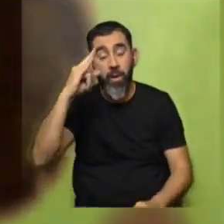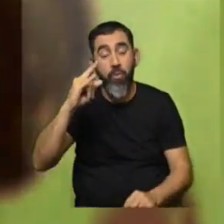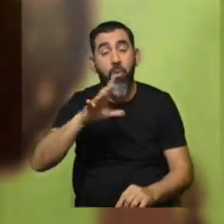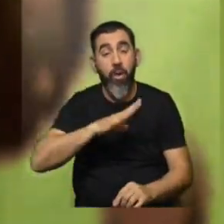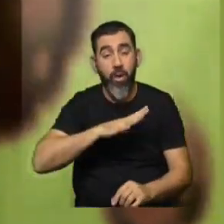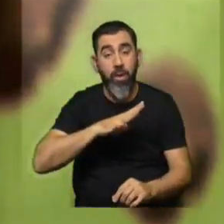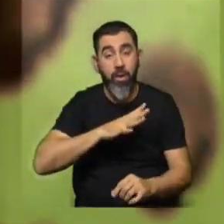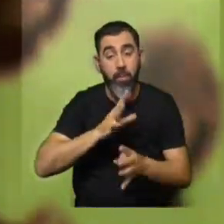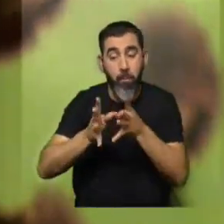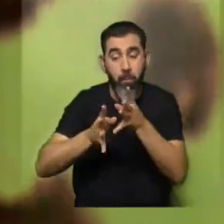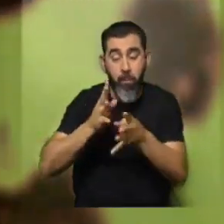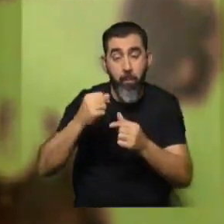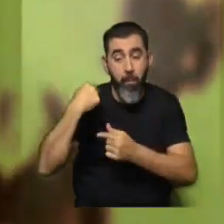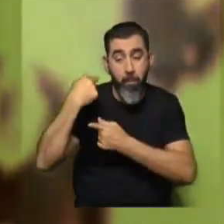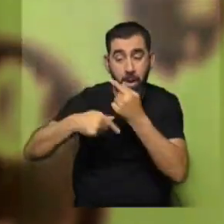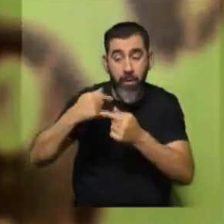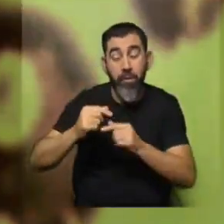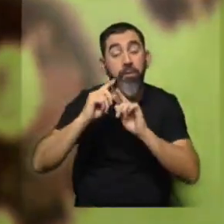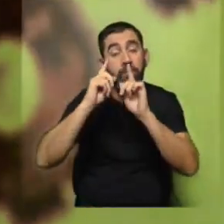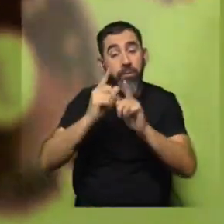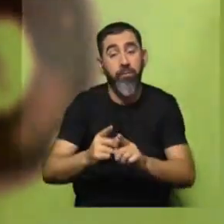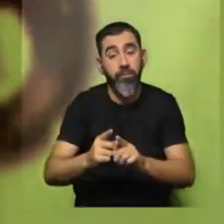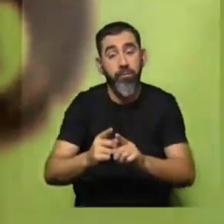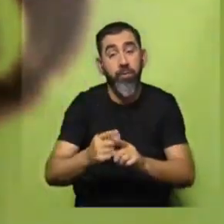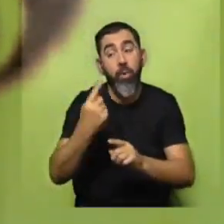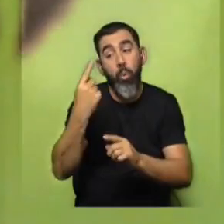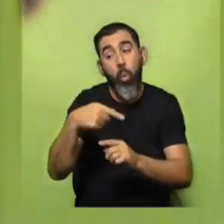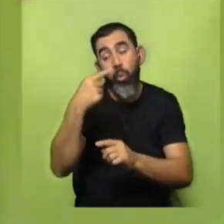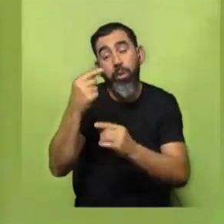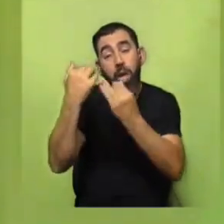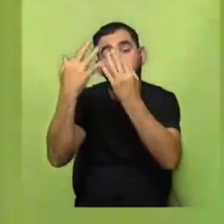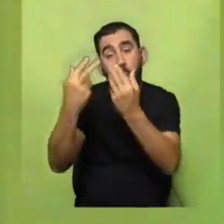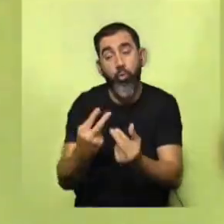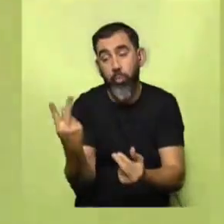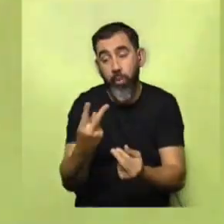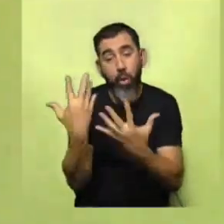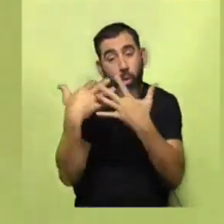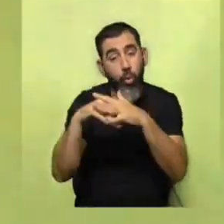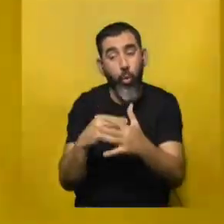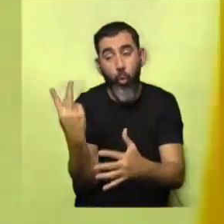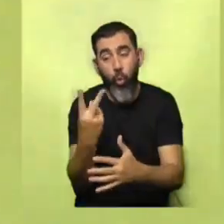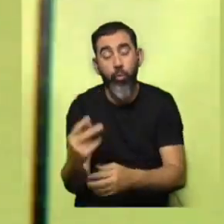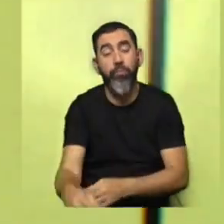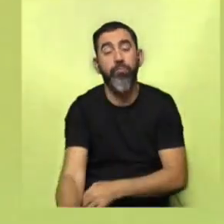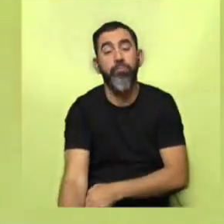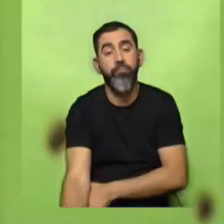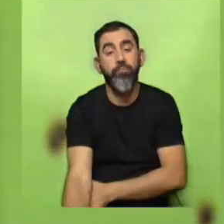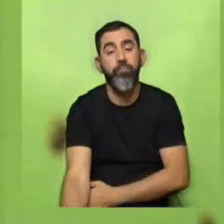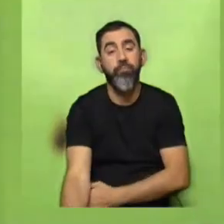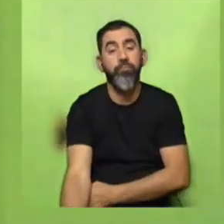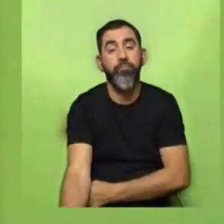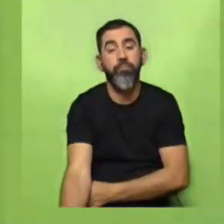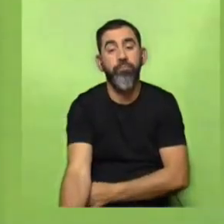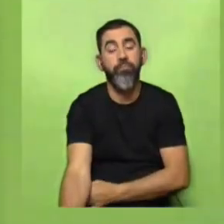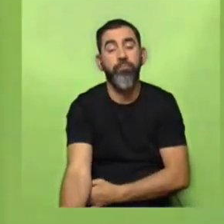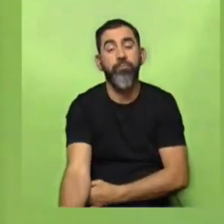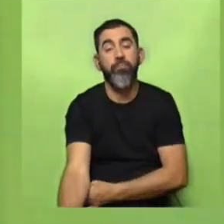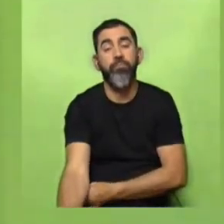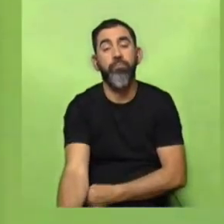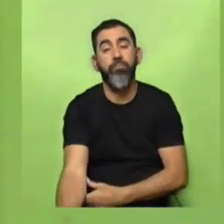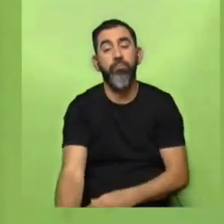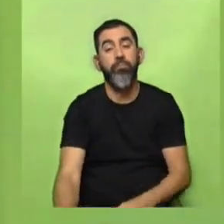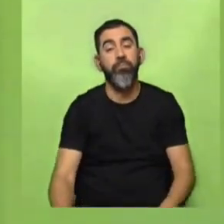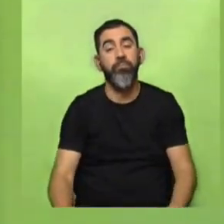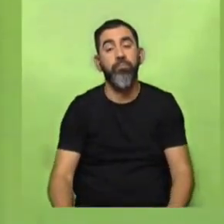tener los instrumentos convencionales, tiene una estación automática. Bien, o sea, que es dual. Lo voy a mostrar ahora en la segunda parte del informe. Sí,